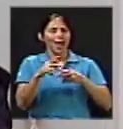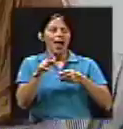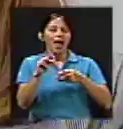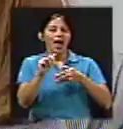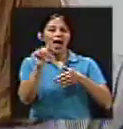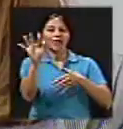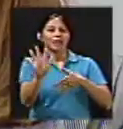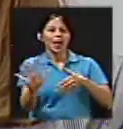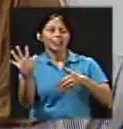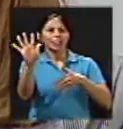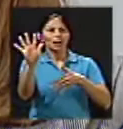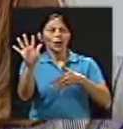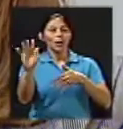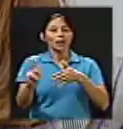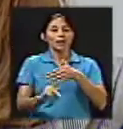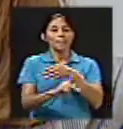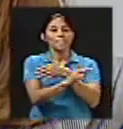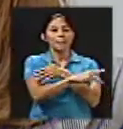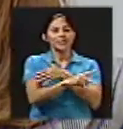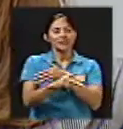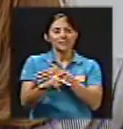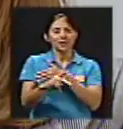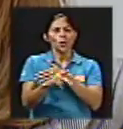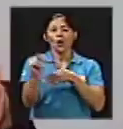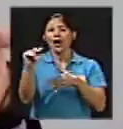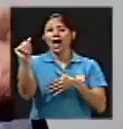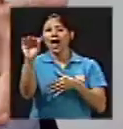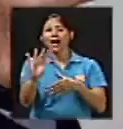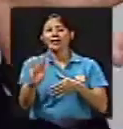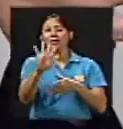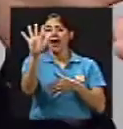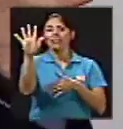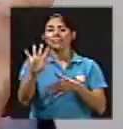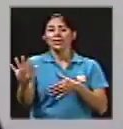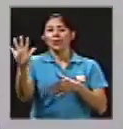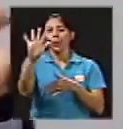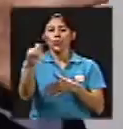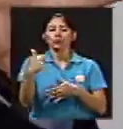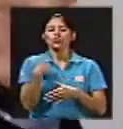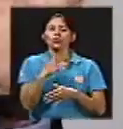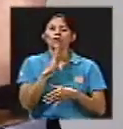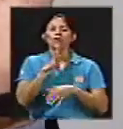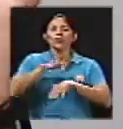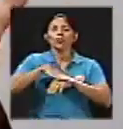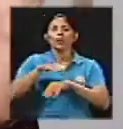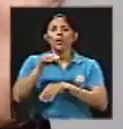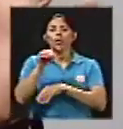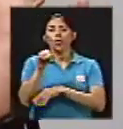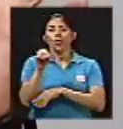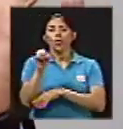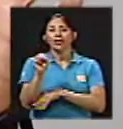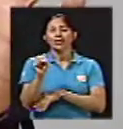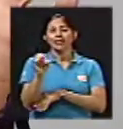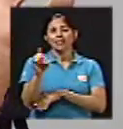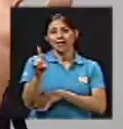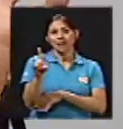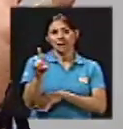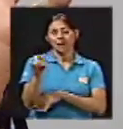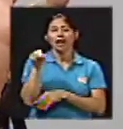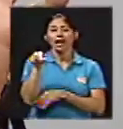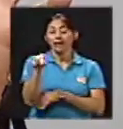Atlántico me refiero, aunque no sea exclusivamente Atlántico, la OSD es